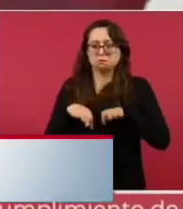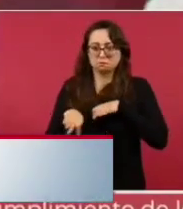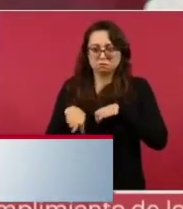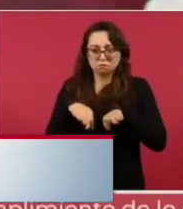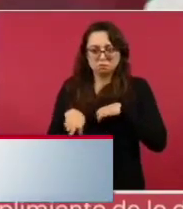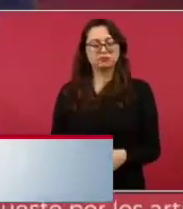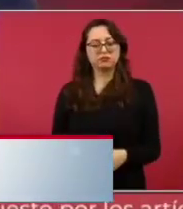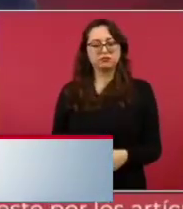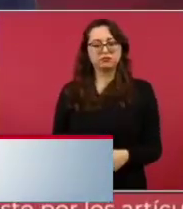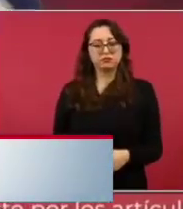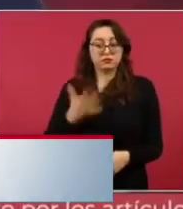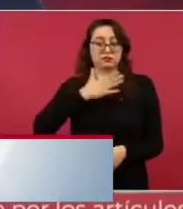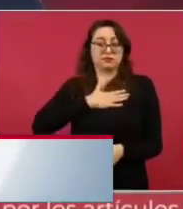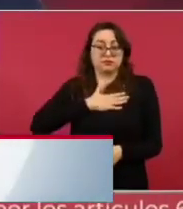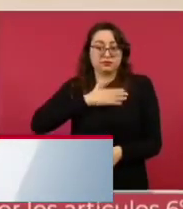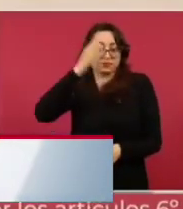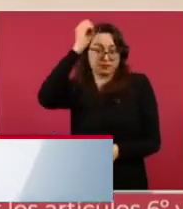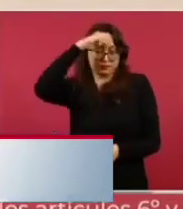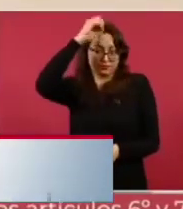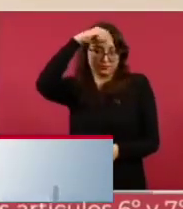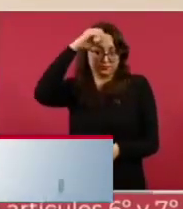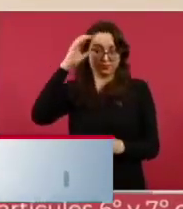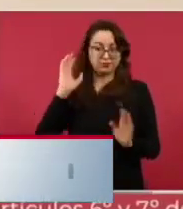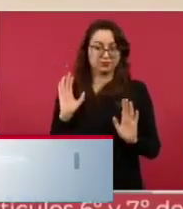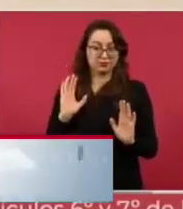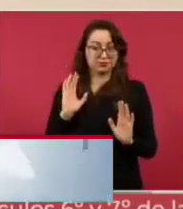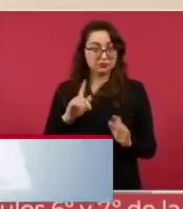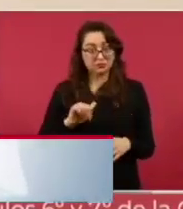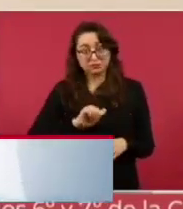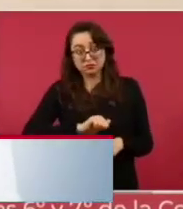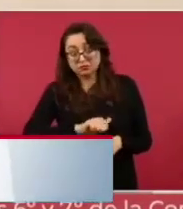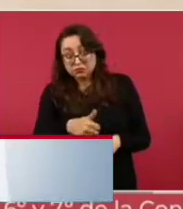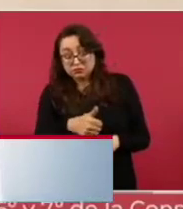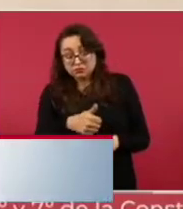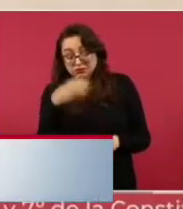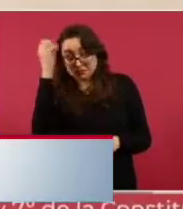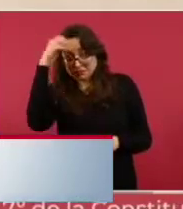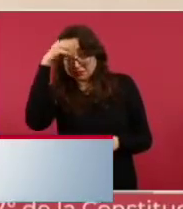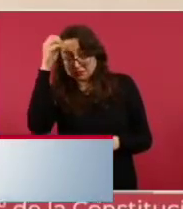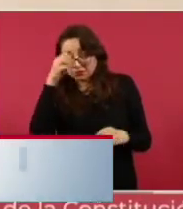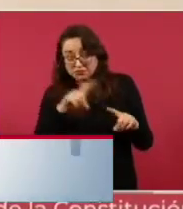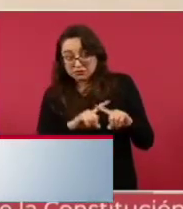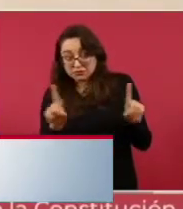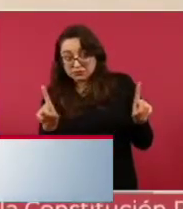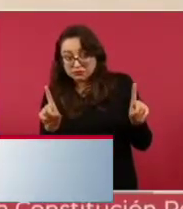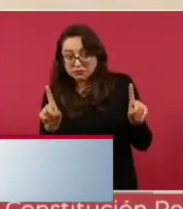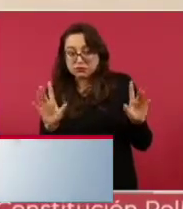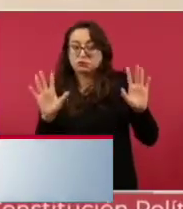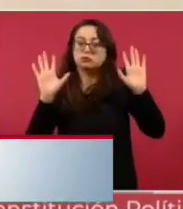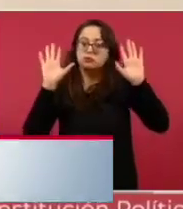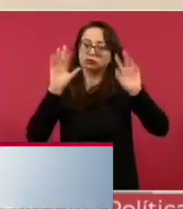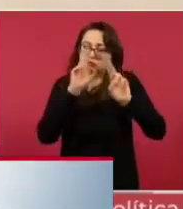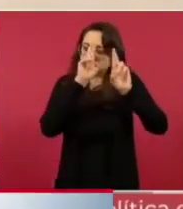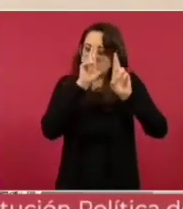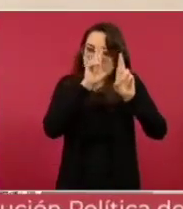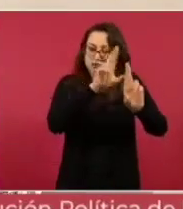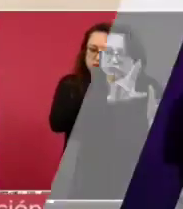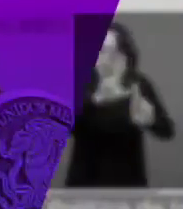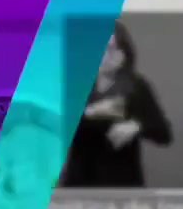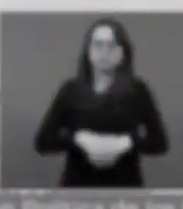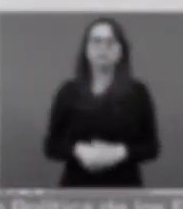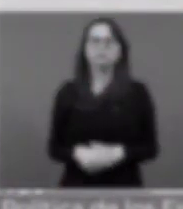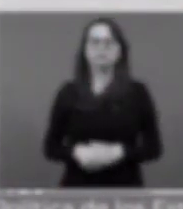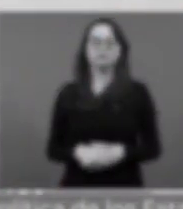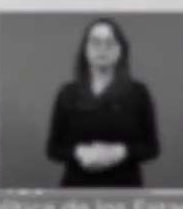buena periodista, pero pues hay quienes opinan distinto, los respeto mucho.